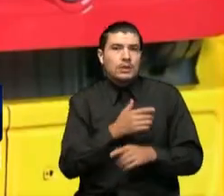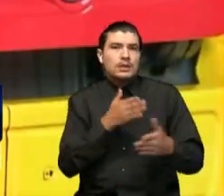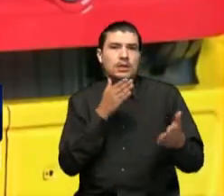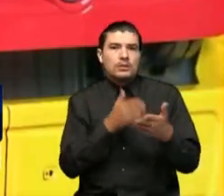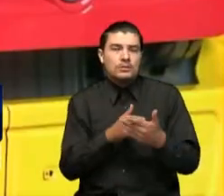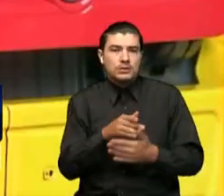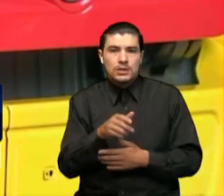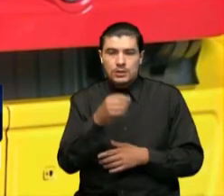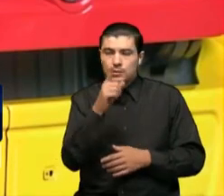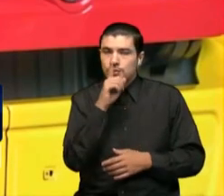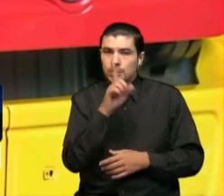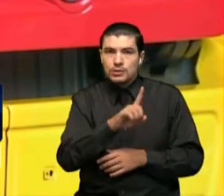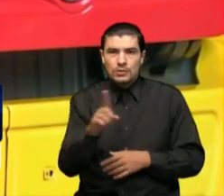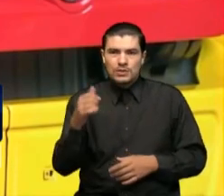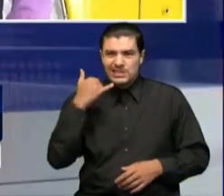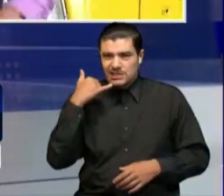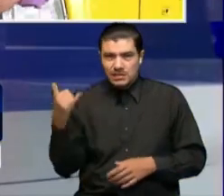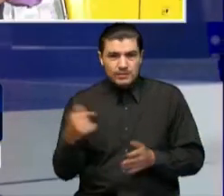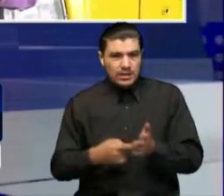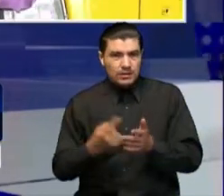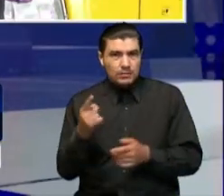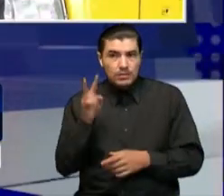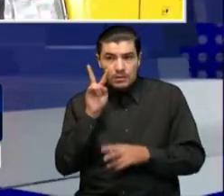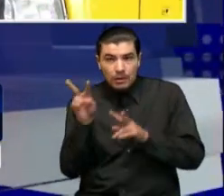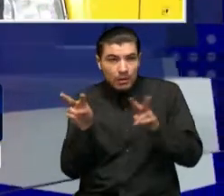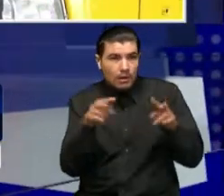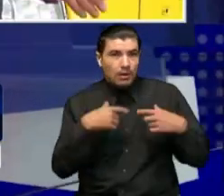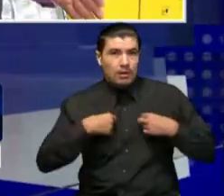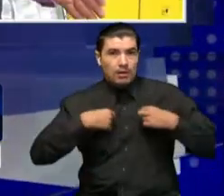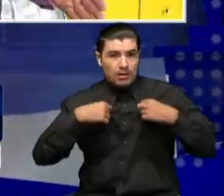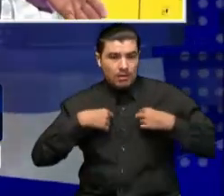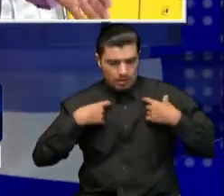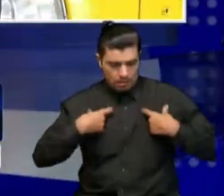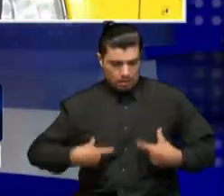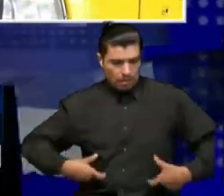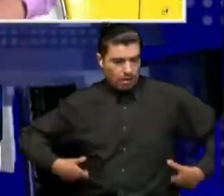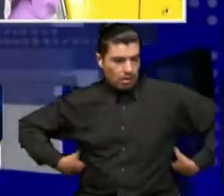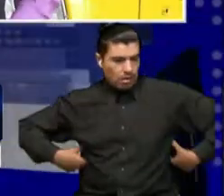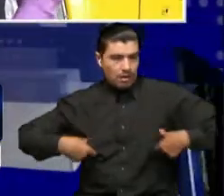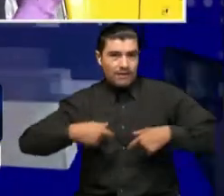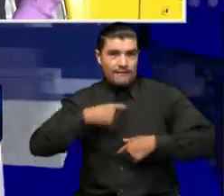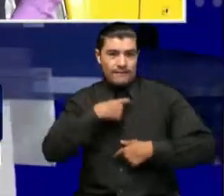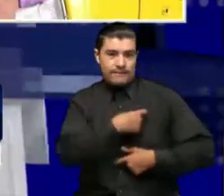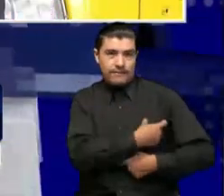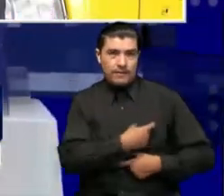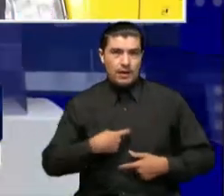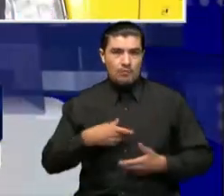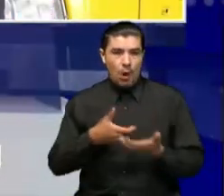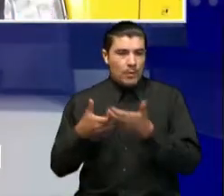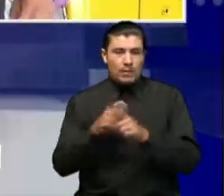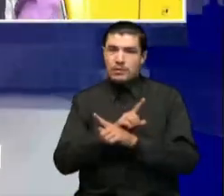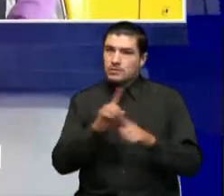bomberos de floridablanca obtiene recursos a través de la alcaldía de floridablanca y del gobierno nacional no a través de